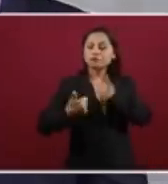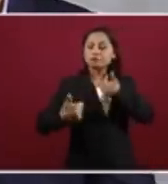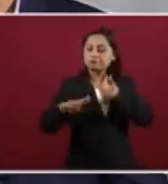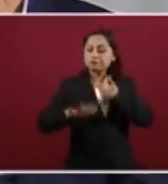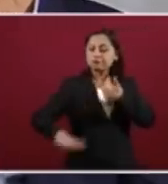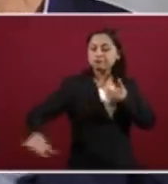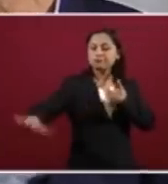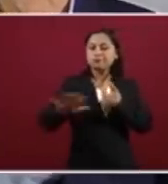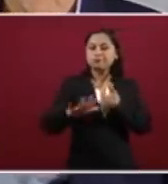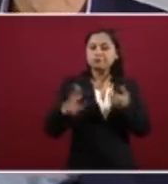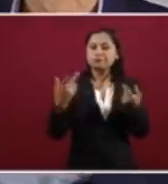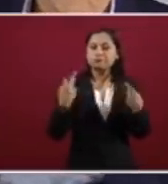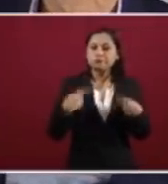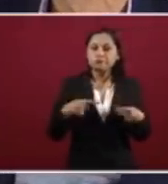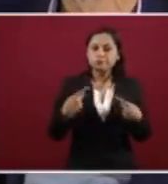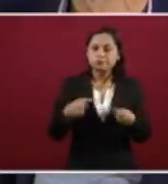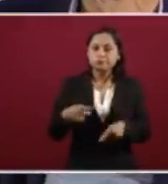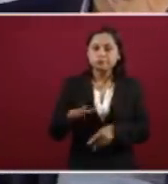poder.